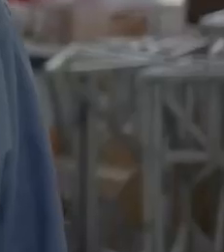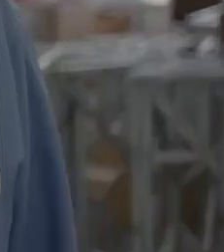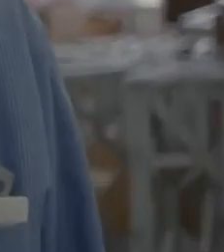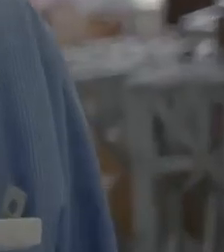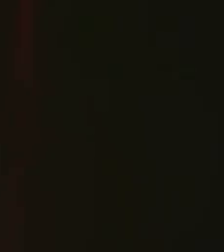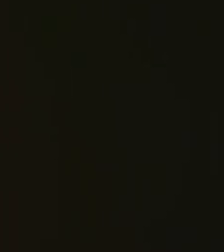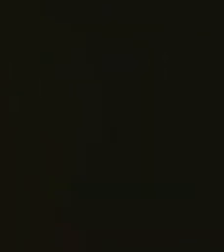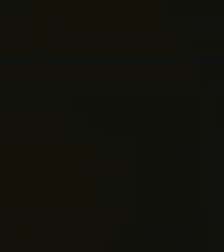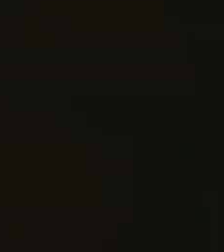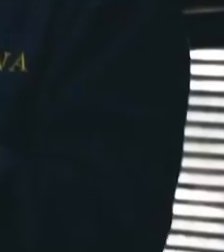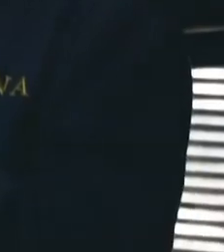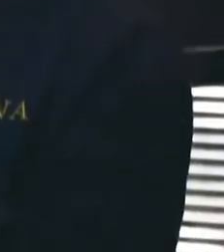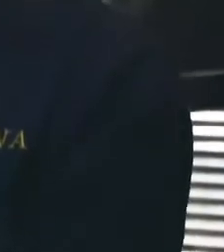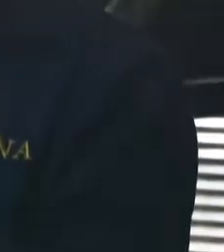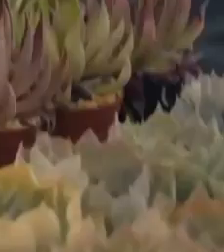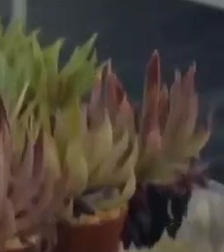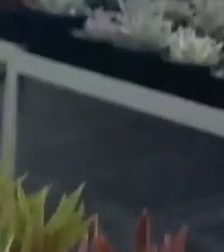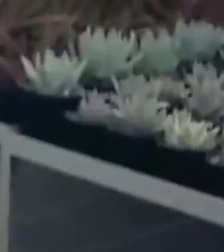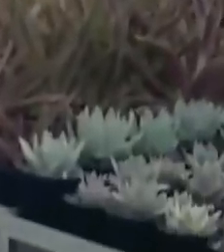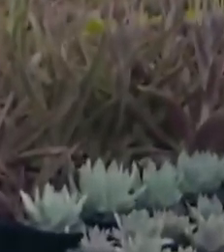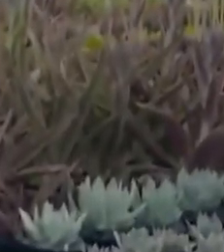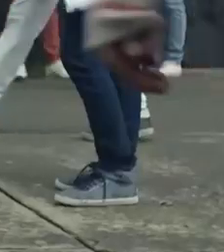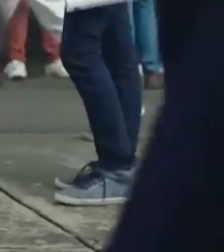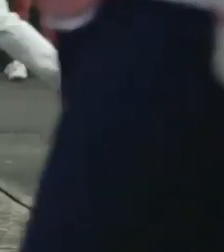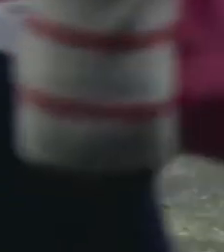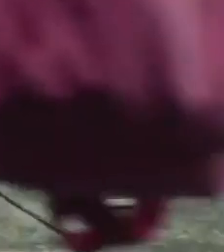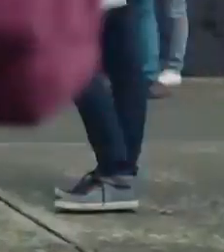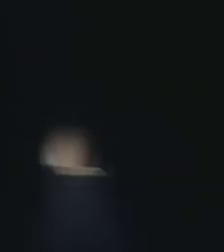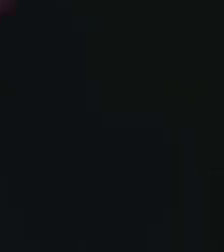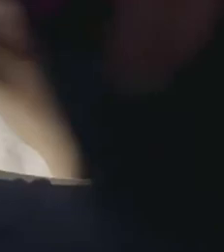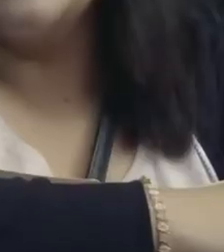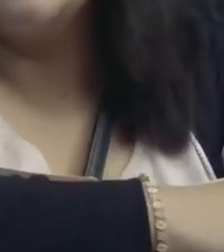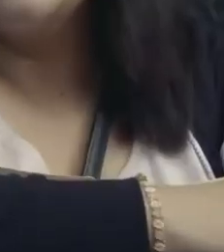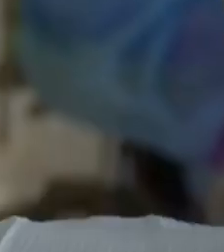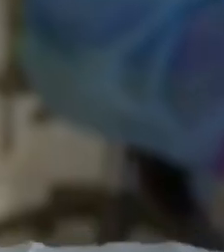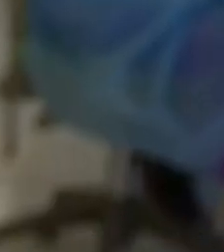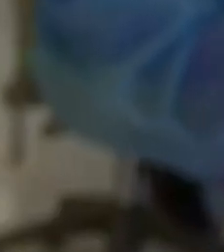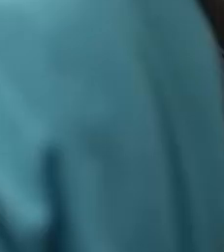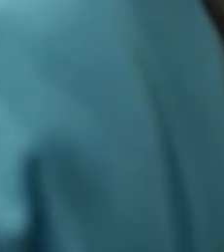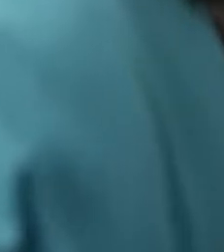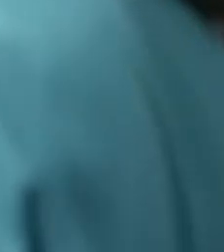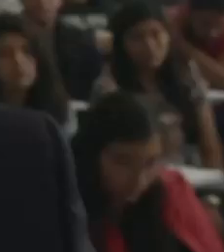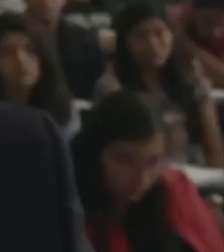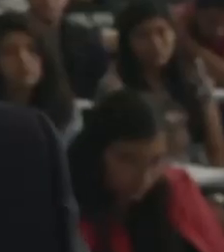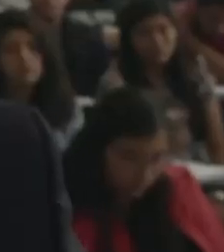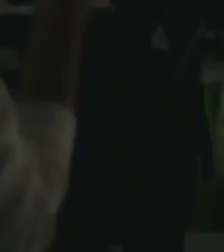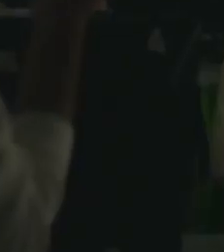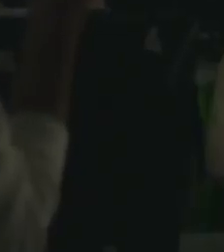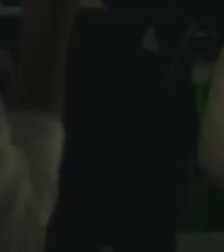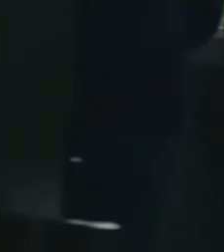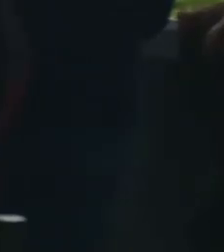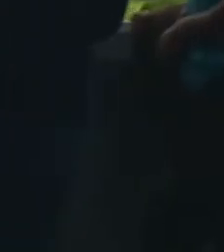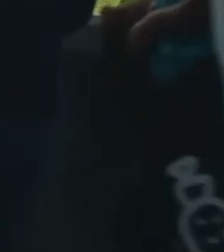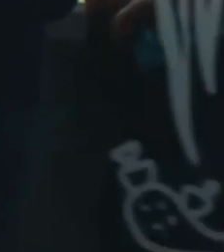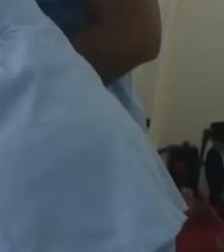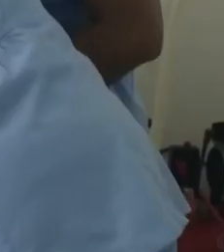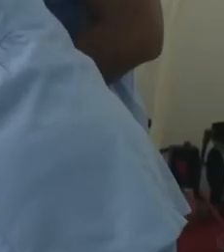extranjero profesores investigadores trabajadores y egresados estamos en bachillerato licenciatura y posgrado